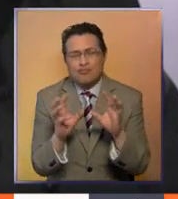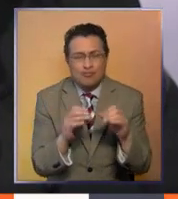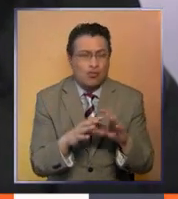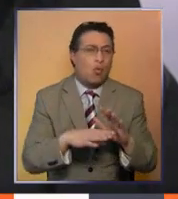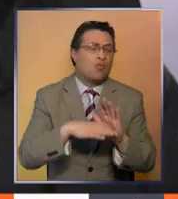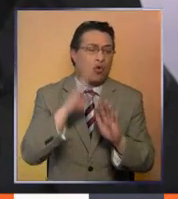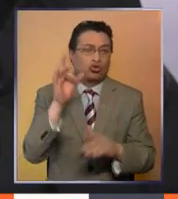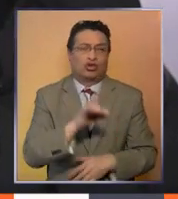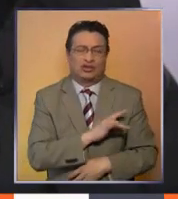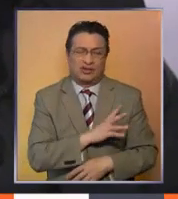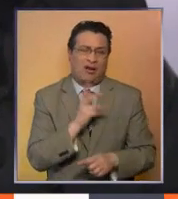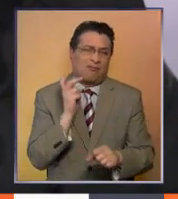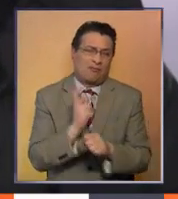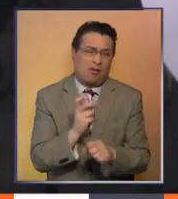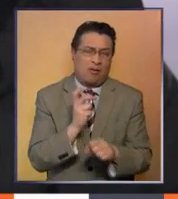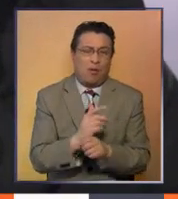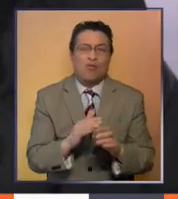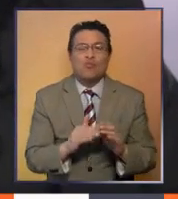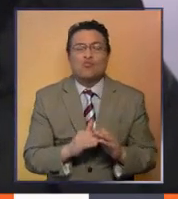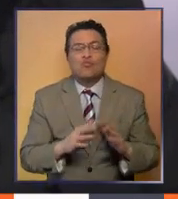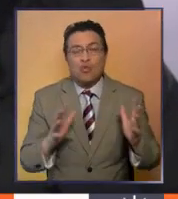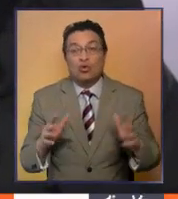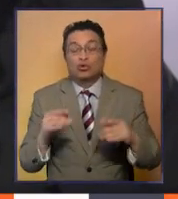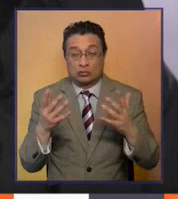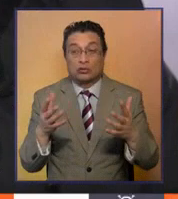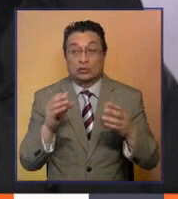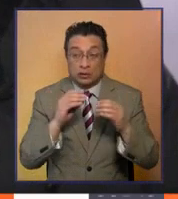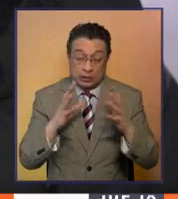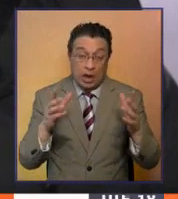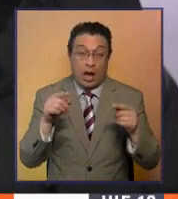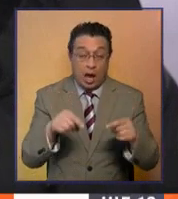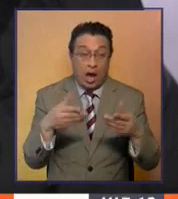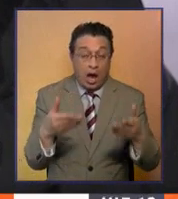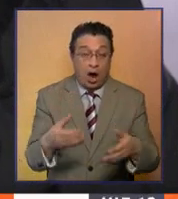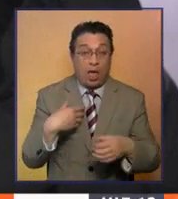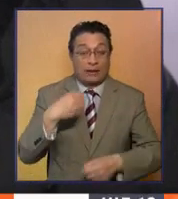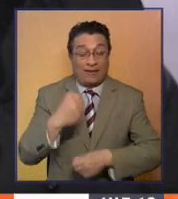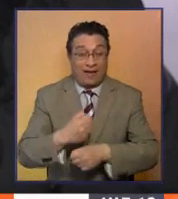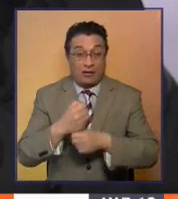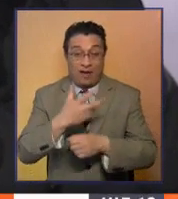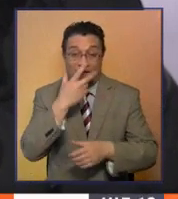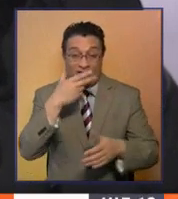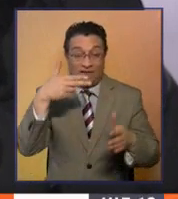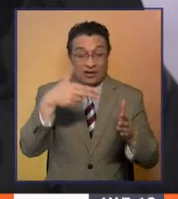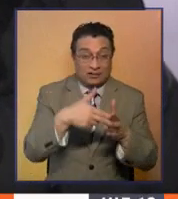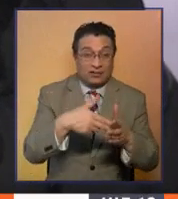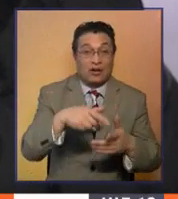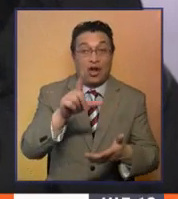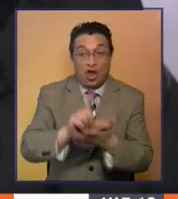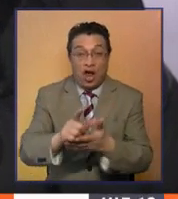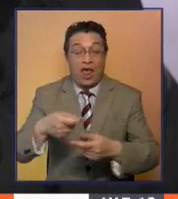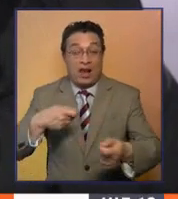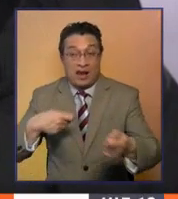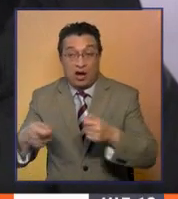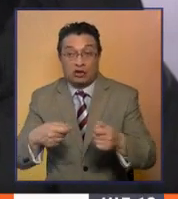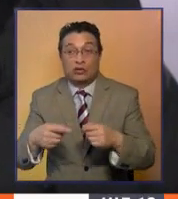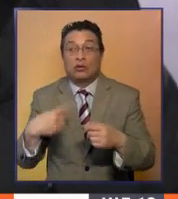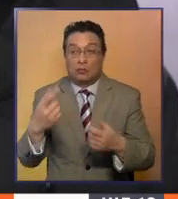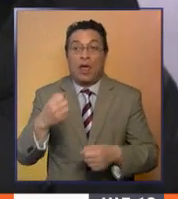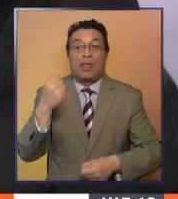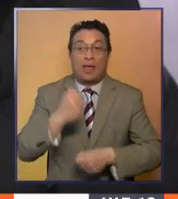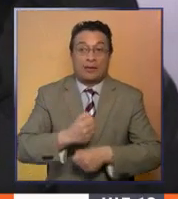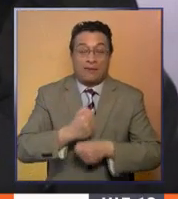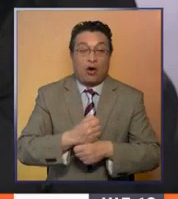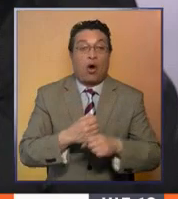nivel nacional claramente nosotros los trabajadores de los combustibles de las tiendas de conveniencia estamos en el trabajo o